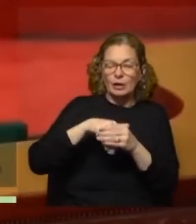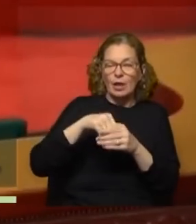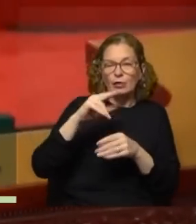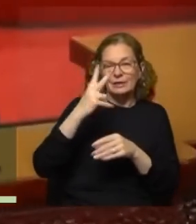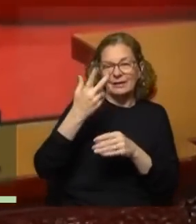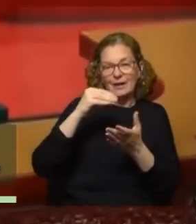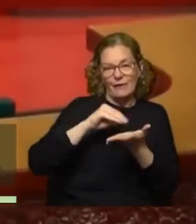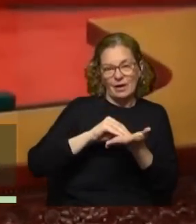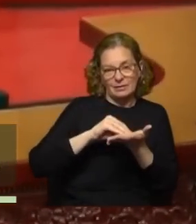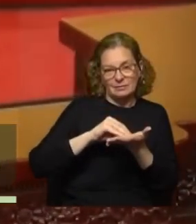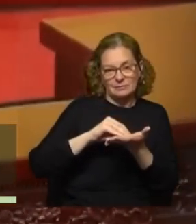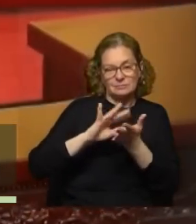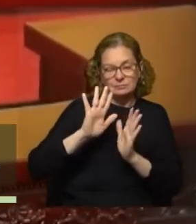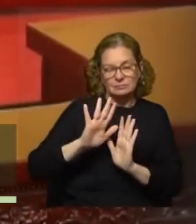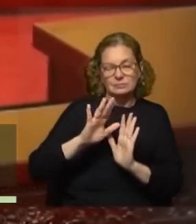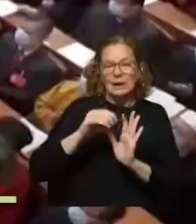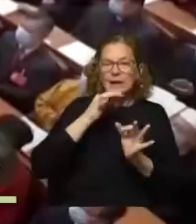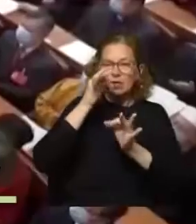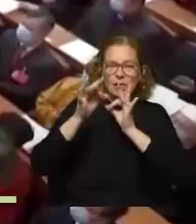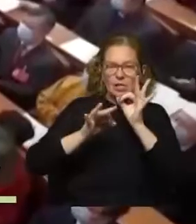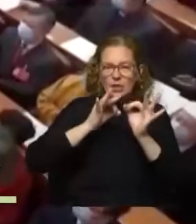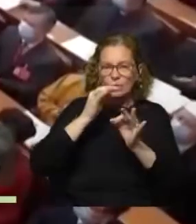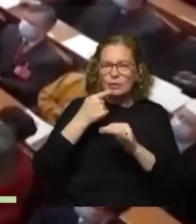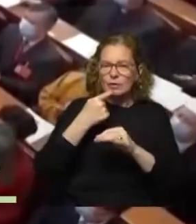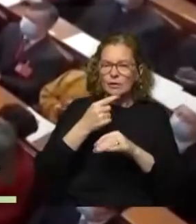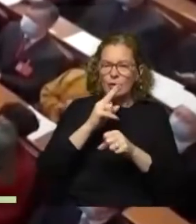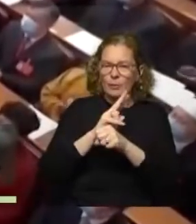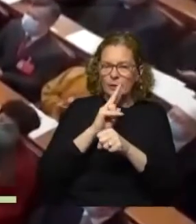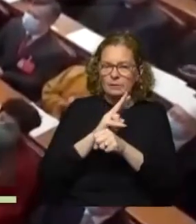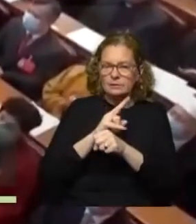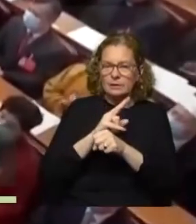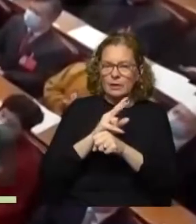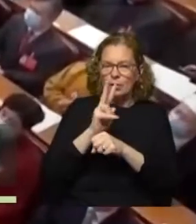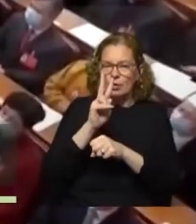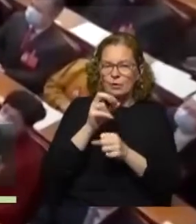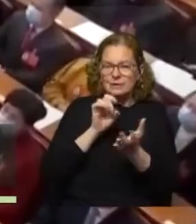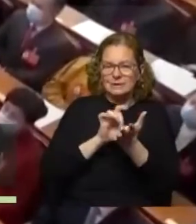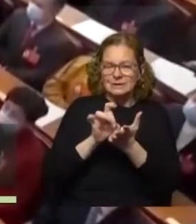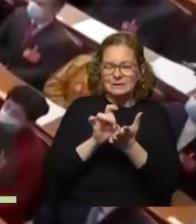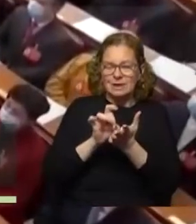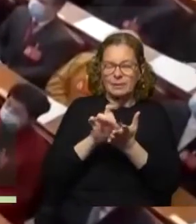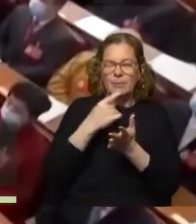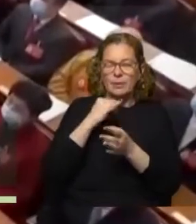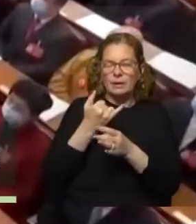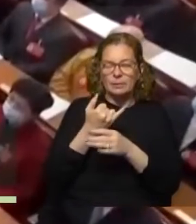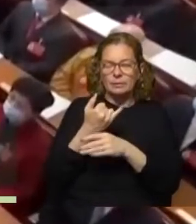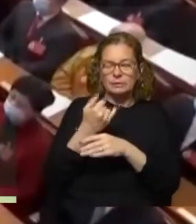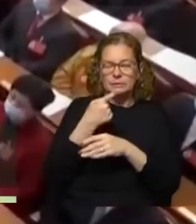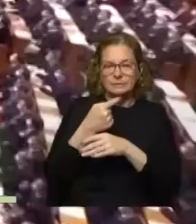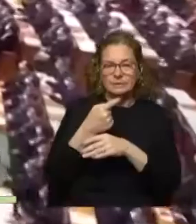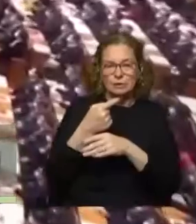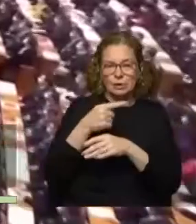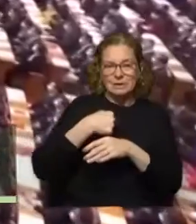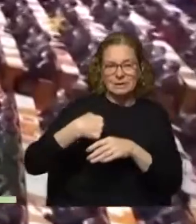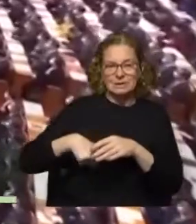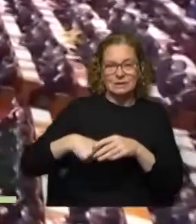tercera vez en el cargo En su discurso defendió la plática de un país con dos sistemas como en Hong Kong y Macao y adelantó que